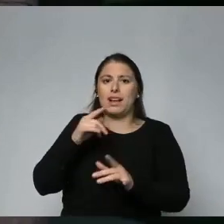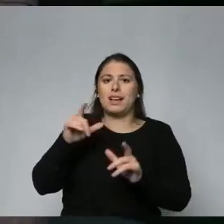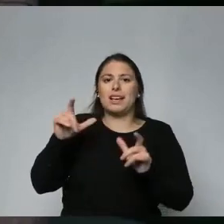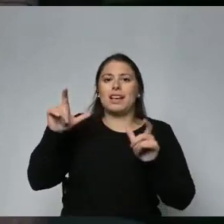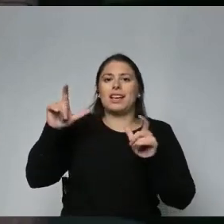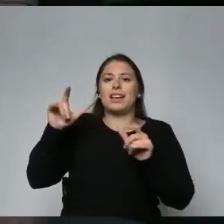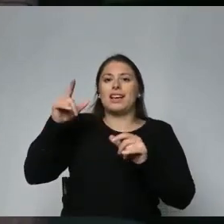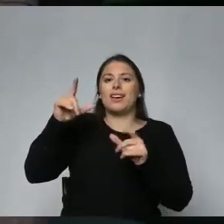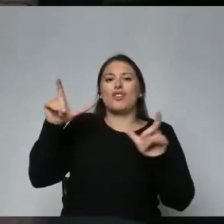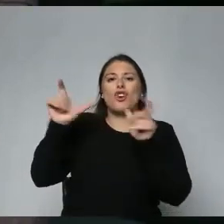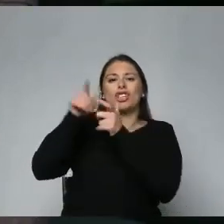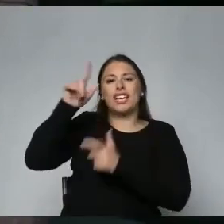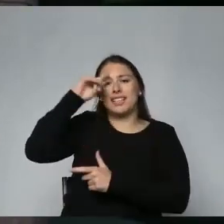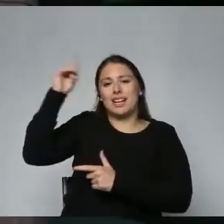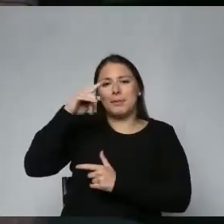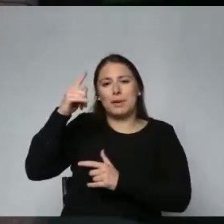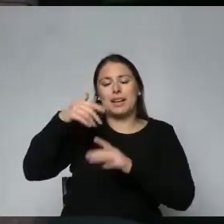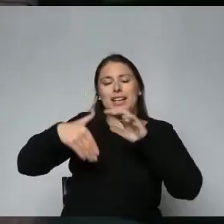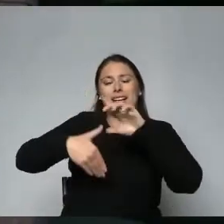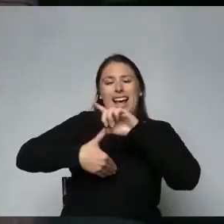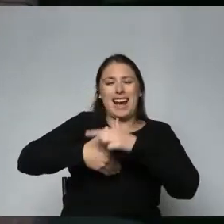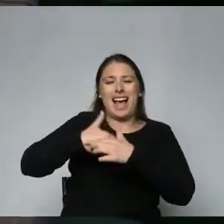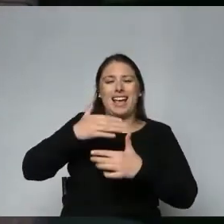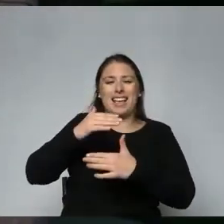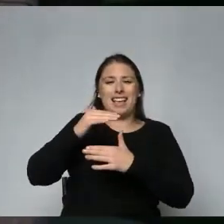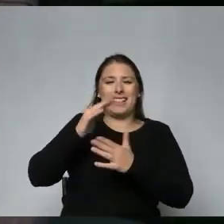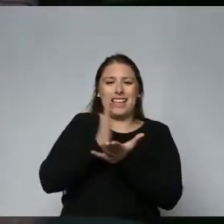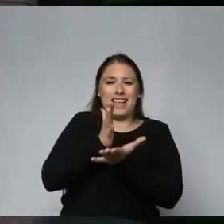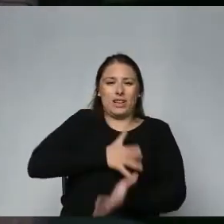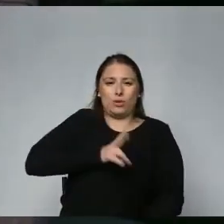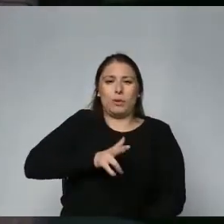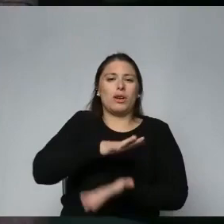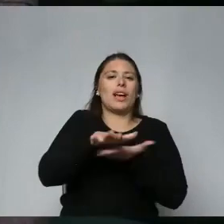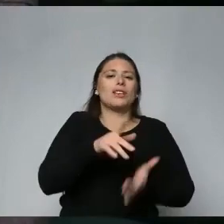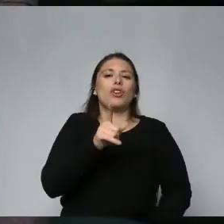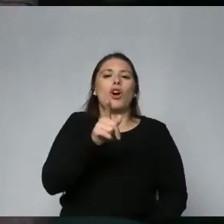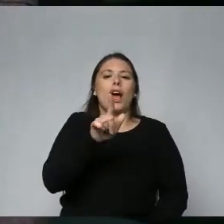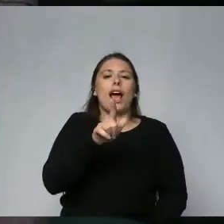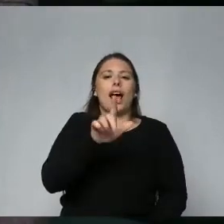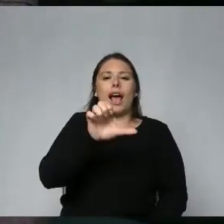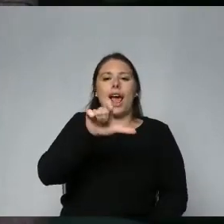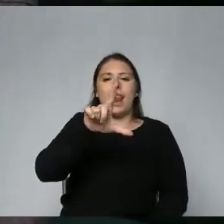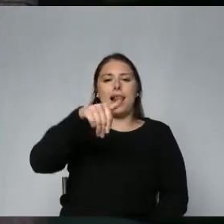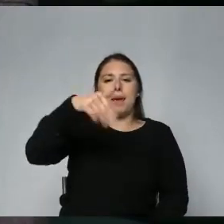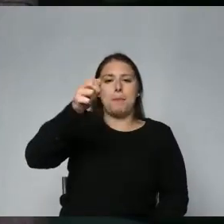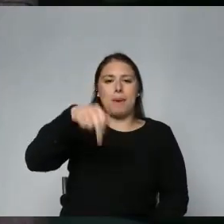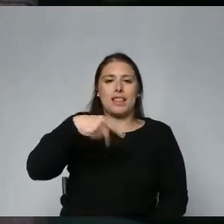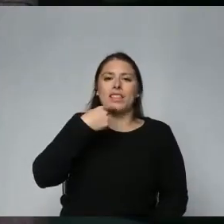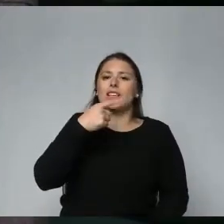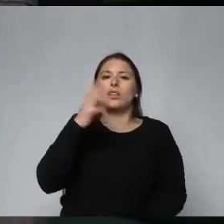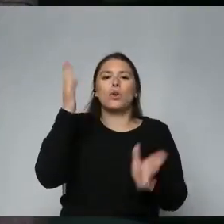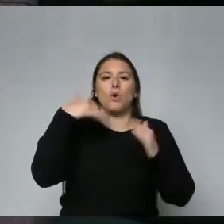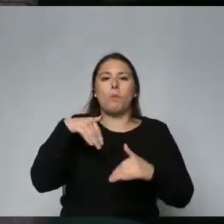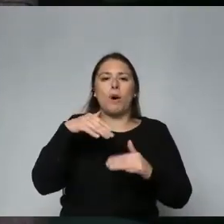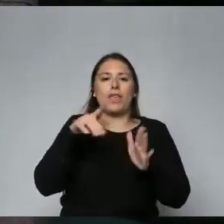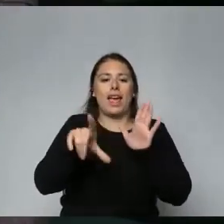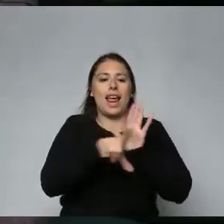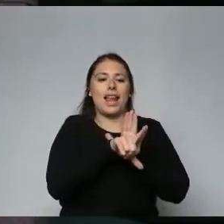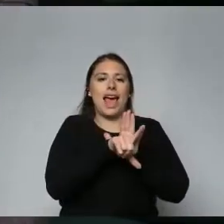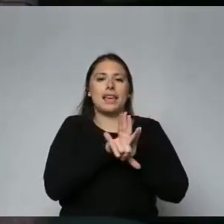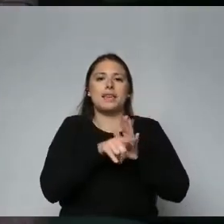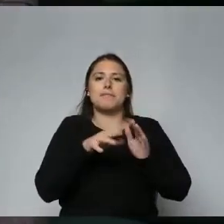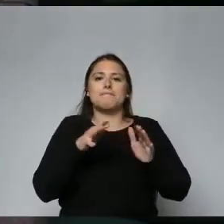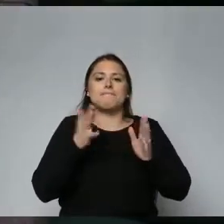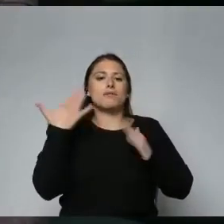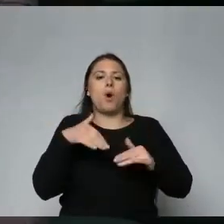Derechos Humanos, en el caso Gelman, ¿no?, que establece, por ejemplo, que no puede haber una ley de impunidad. ¿Eso es vinculante con el Estado